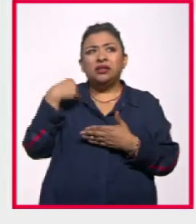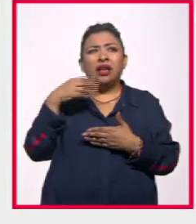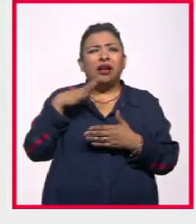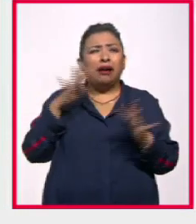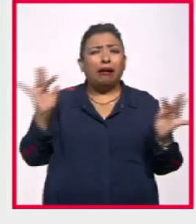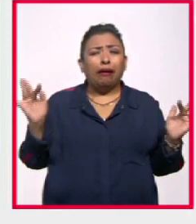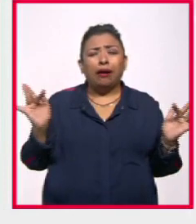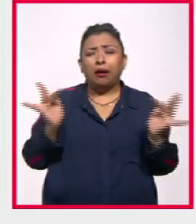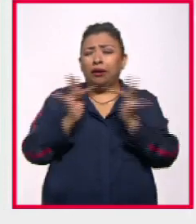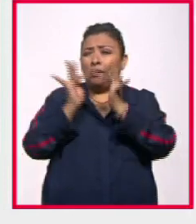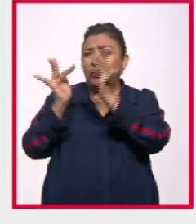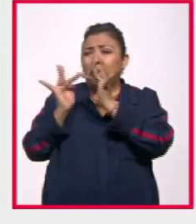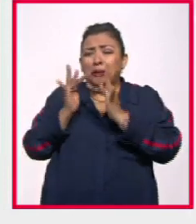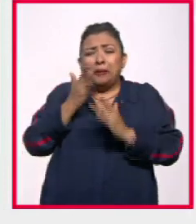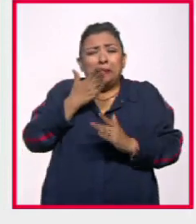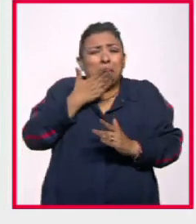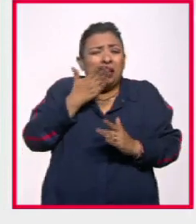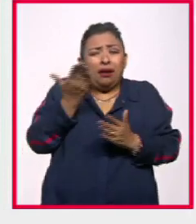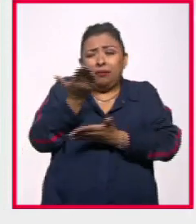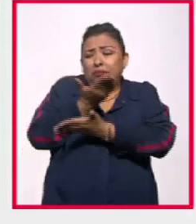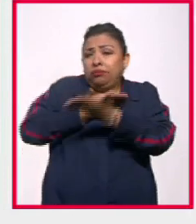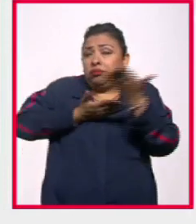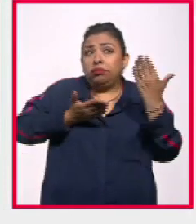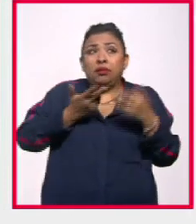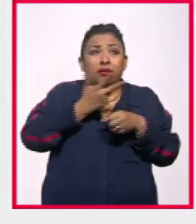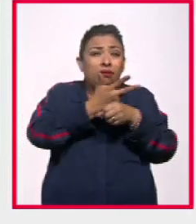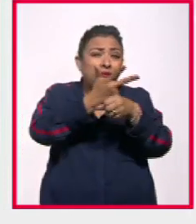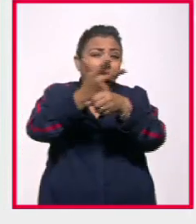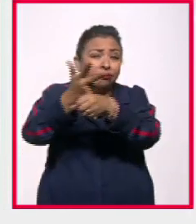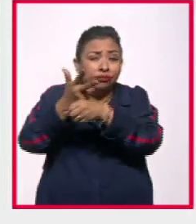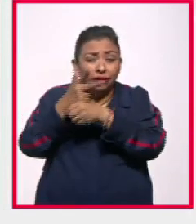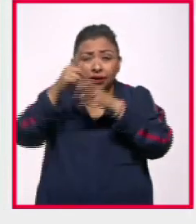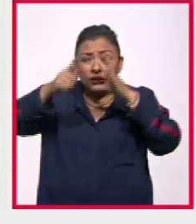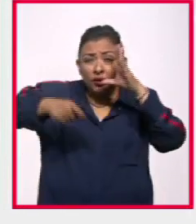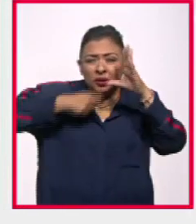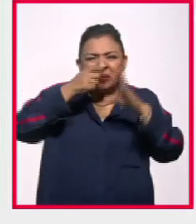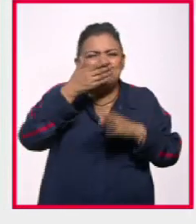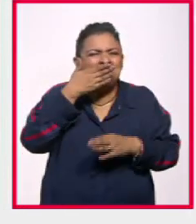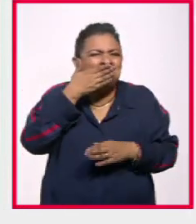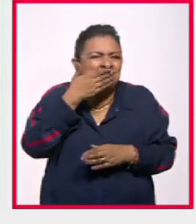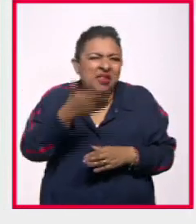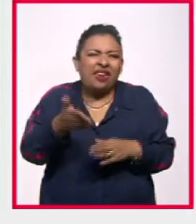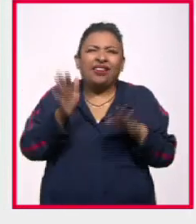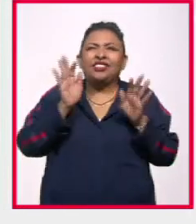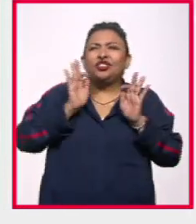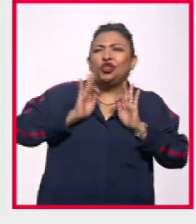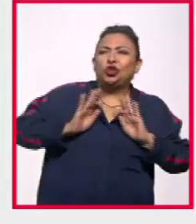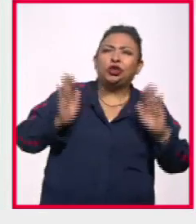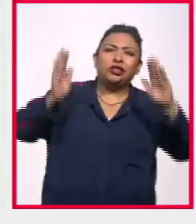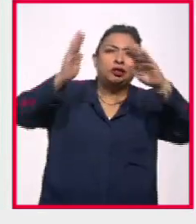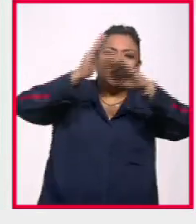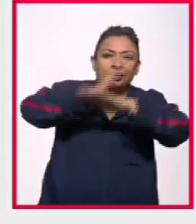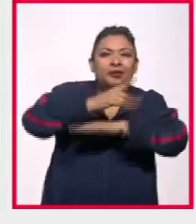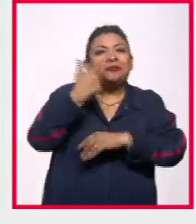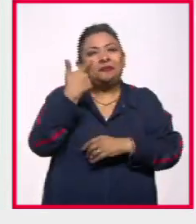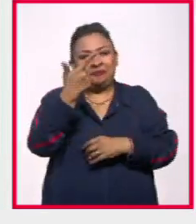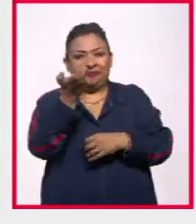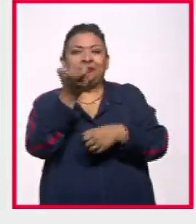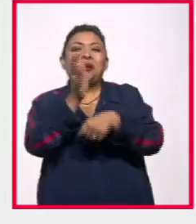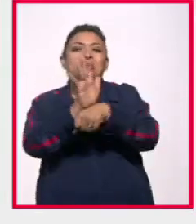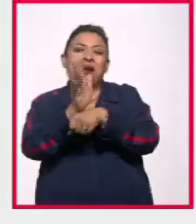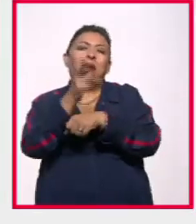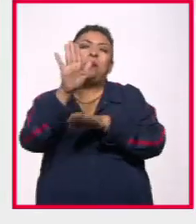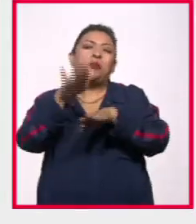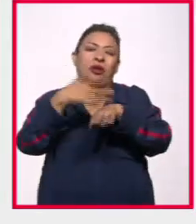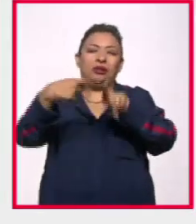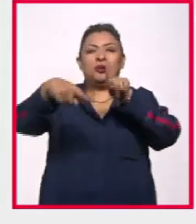química tremenda entre todos, el rodaje fue súper, súper buena onda, y entonces eso es lo que transmite la película, por eso es tan positiva